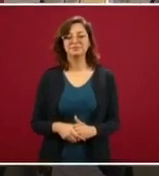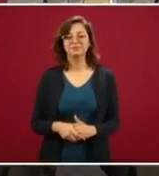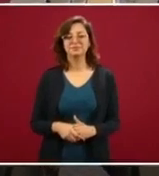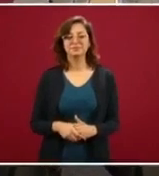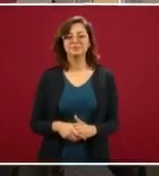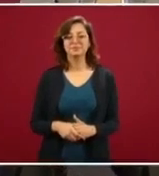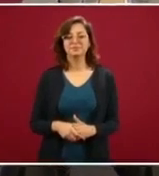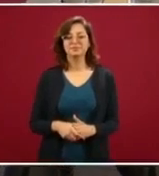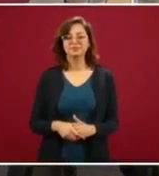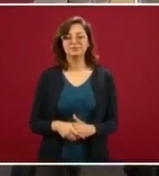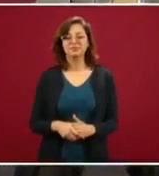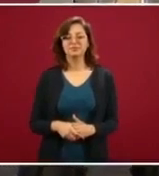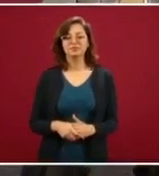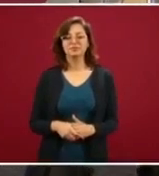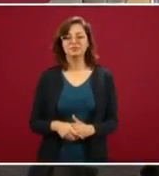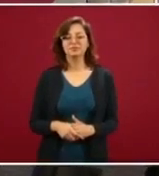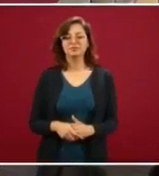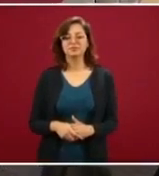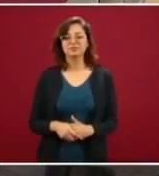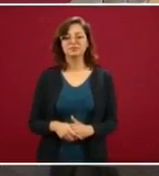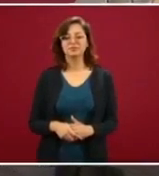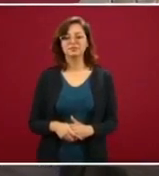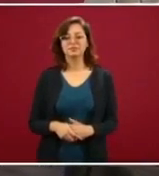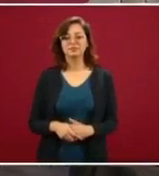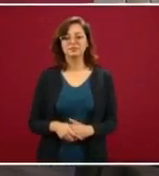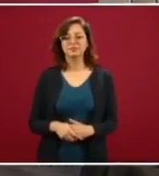La otra